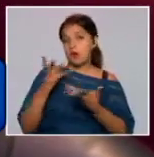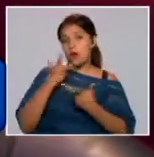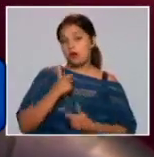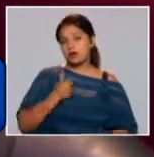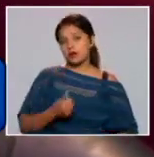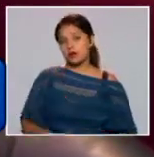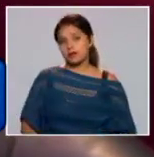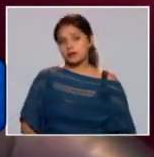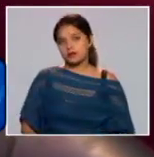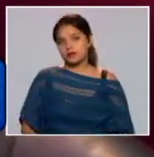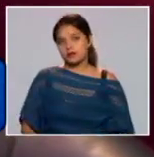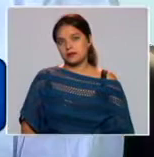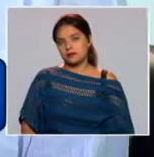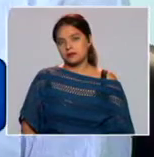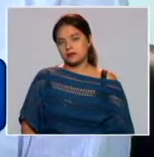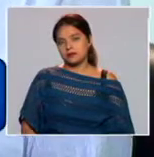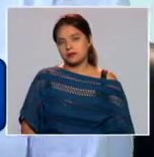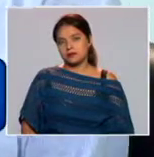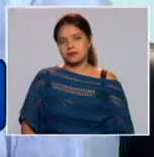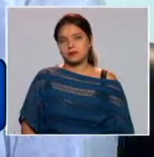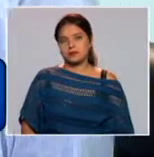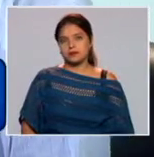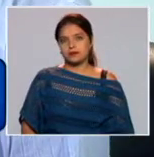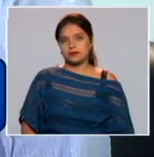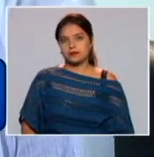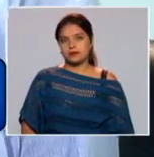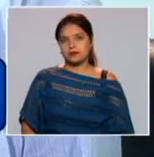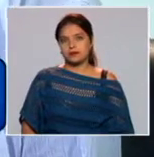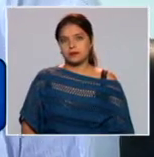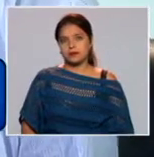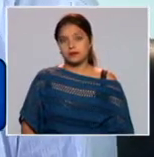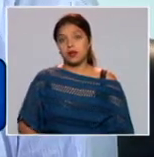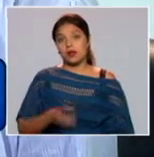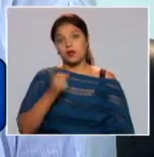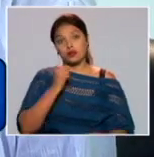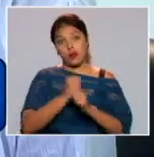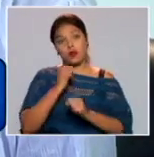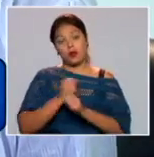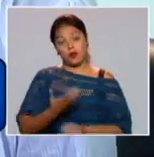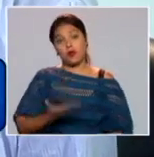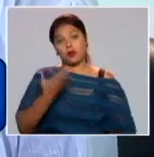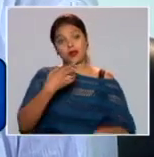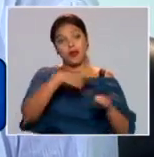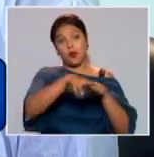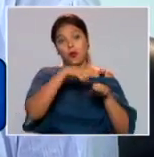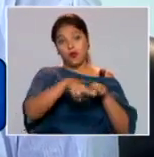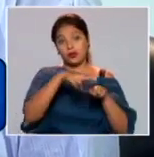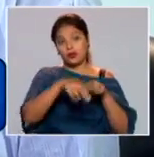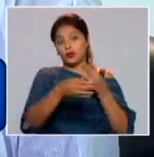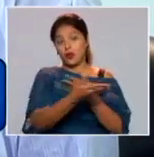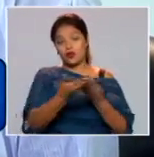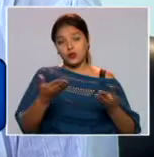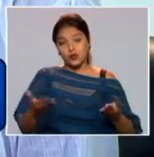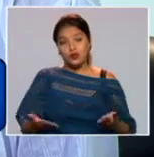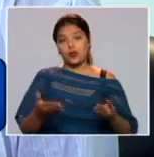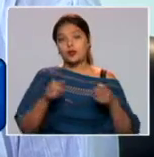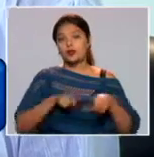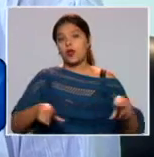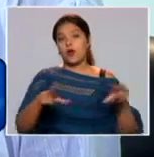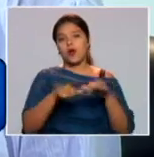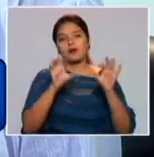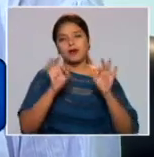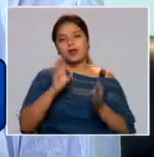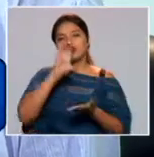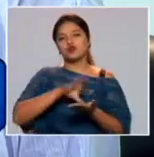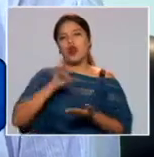anécdota o esta partte tan importante bueno Jorge ya había mencionado un trabajo muy importante que hicieron los niños y niñas de la localidad de